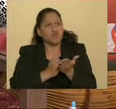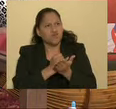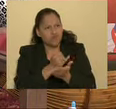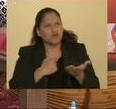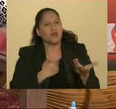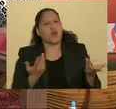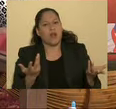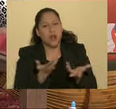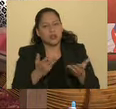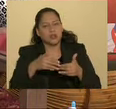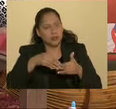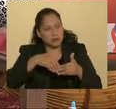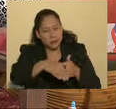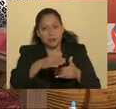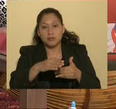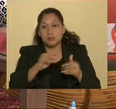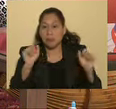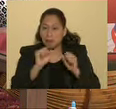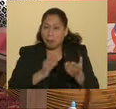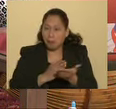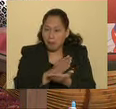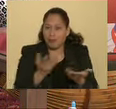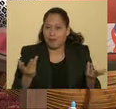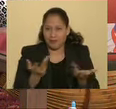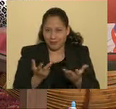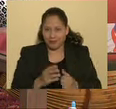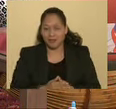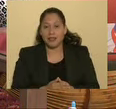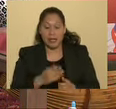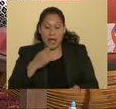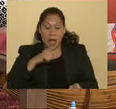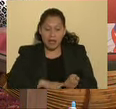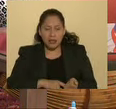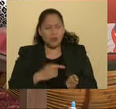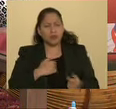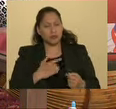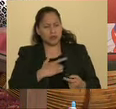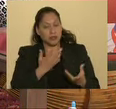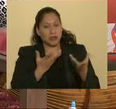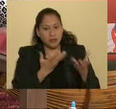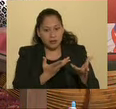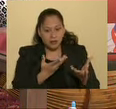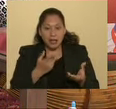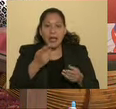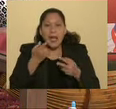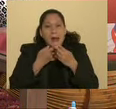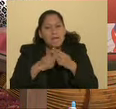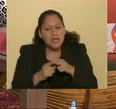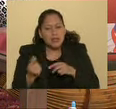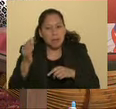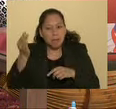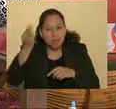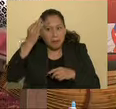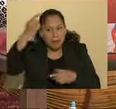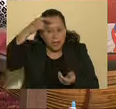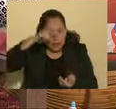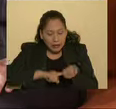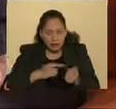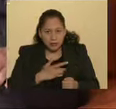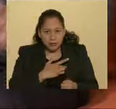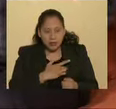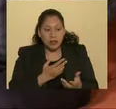te impulsa. Y cuando este motor se activa y comienza a buscar lo deseado, debes tener